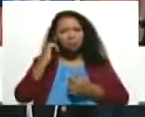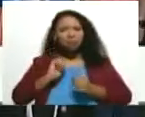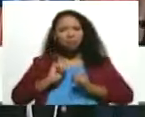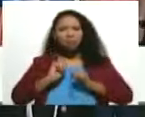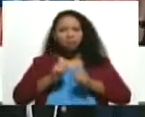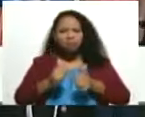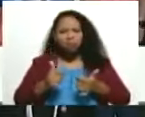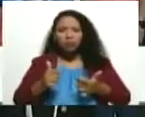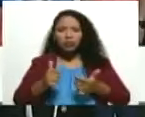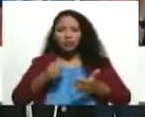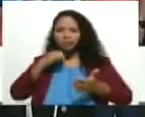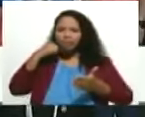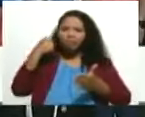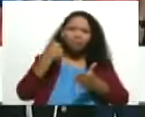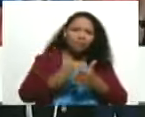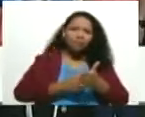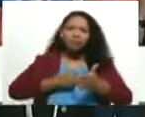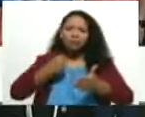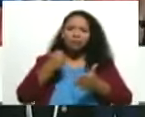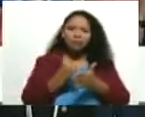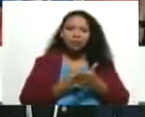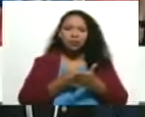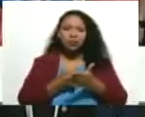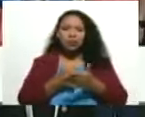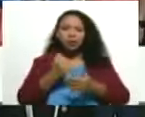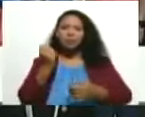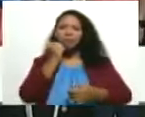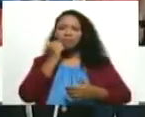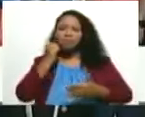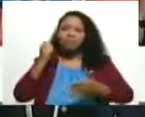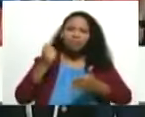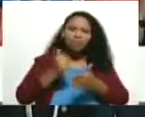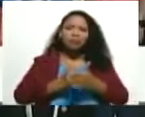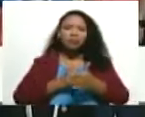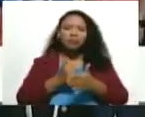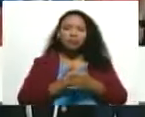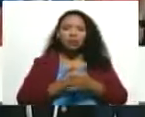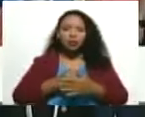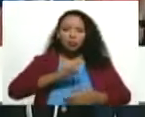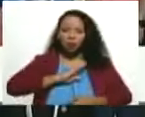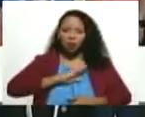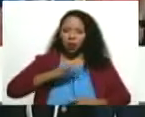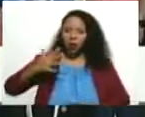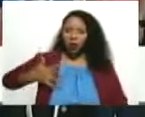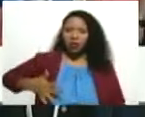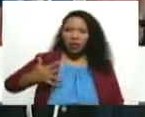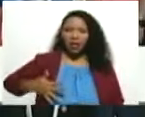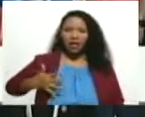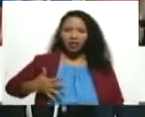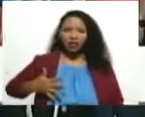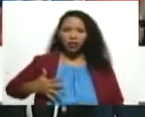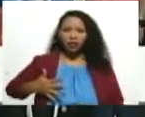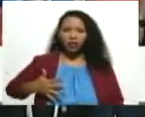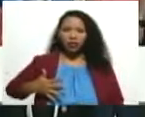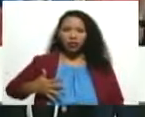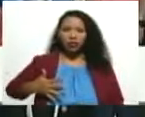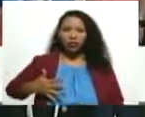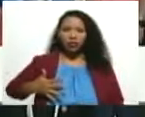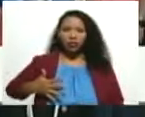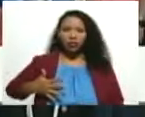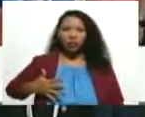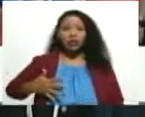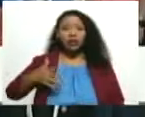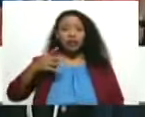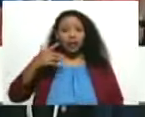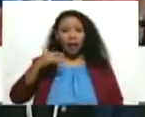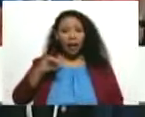de reclamo en paz, pero reclamo de lo que son los derechos inalienables que tiene